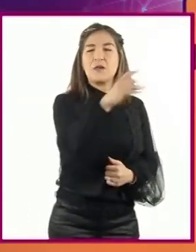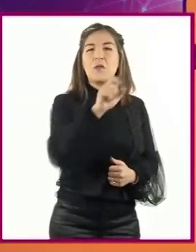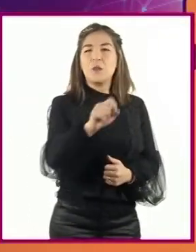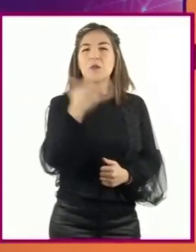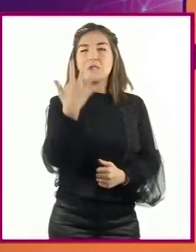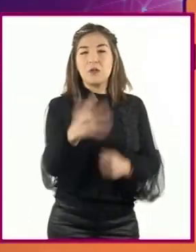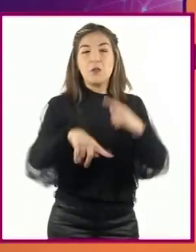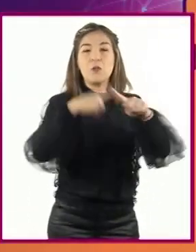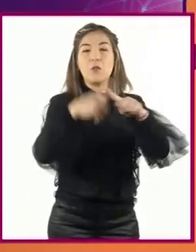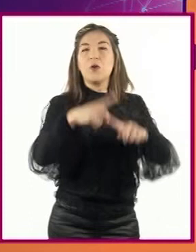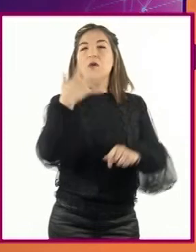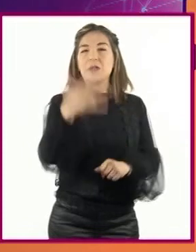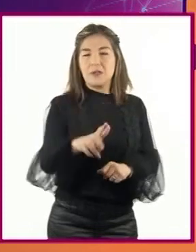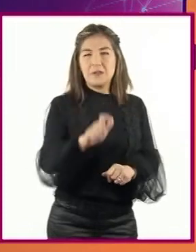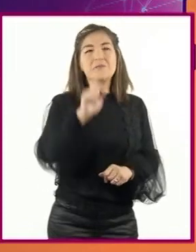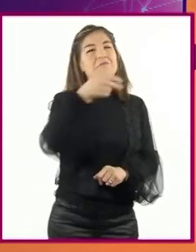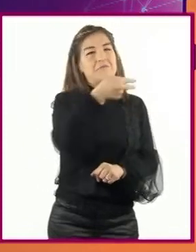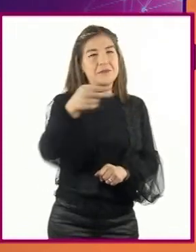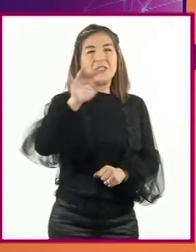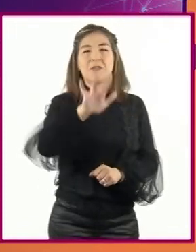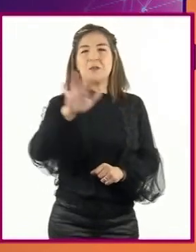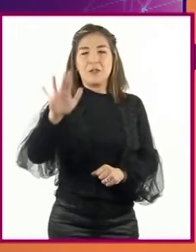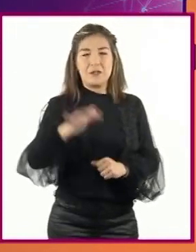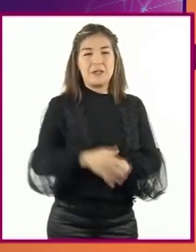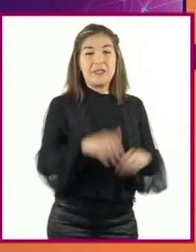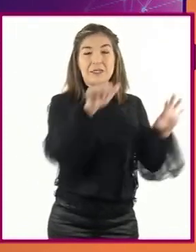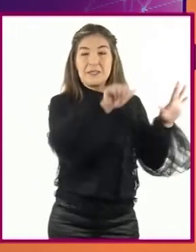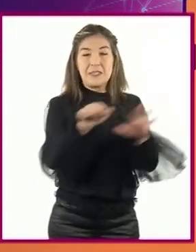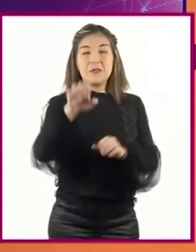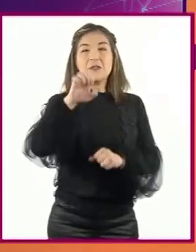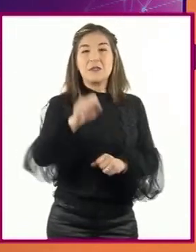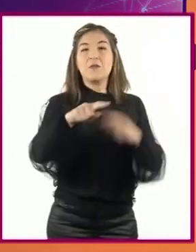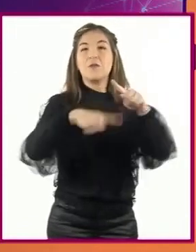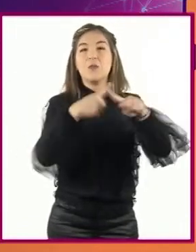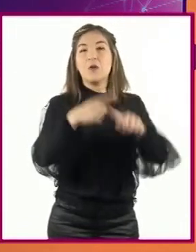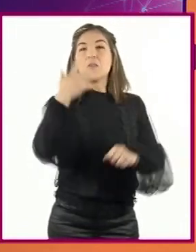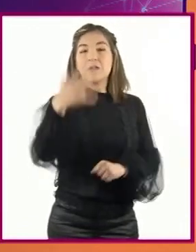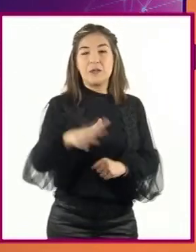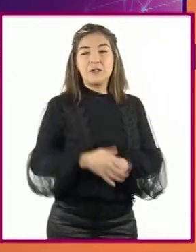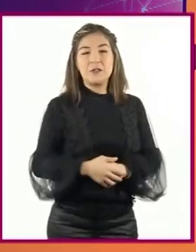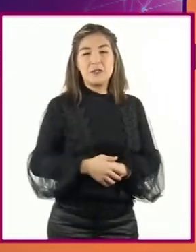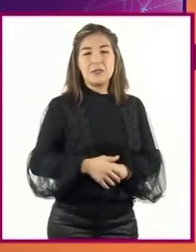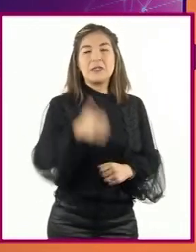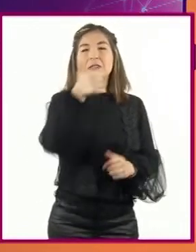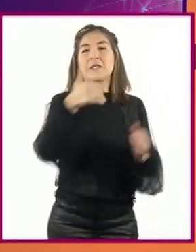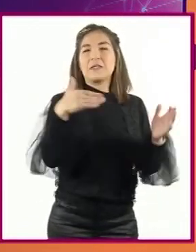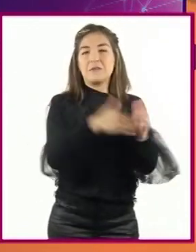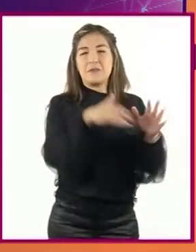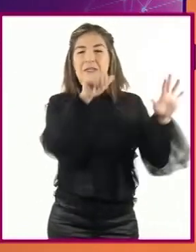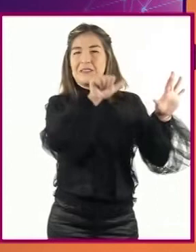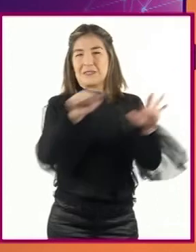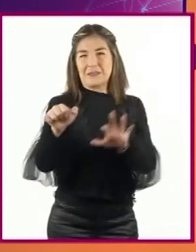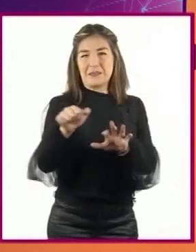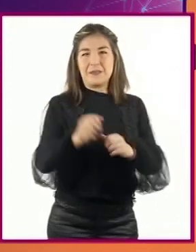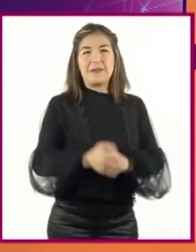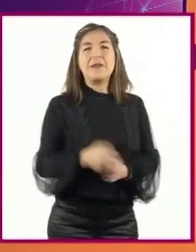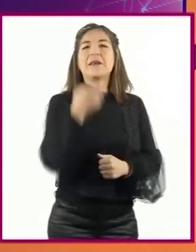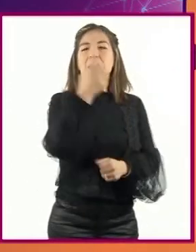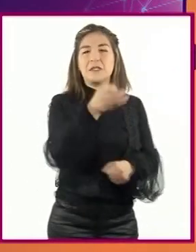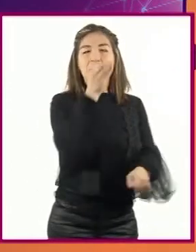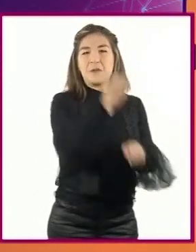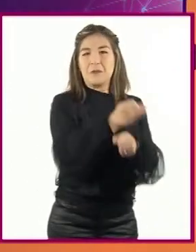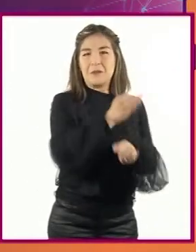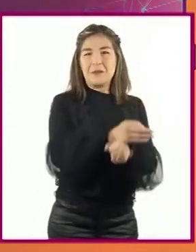5.5 por 10 es igual a 55. 660 por 10 es igual a 6.600. Así obtenemos